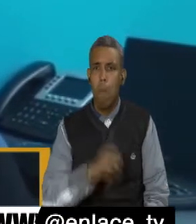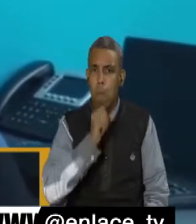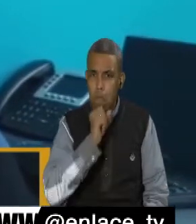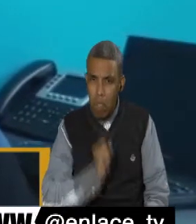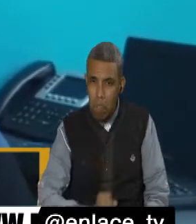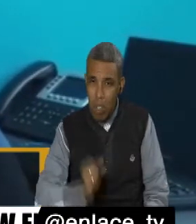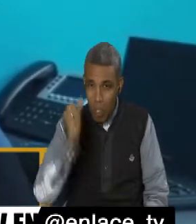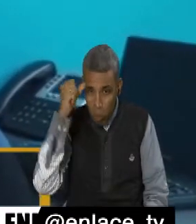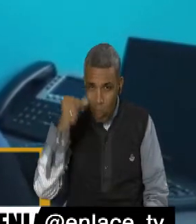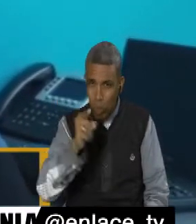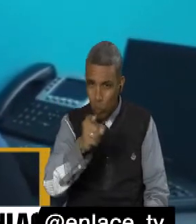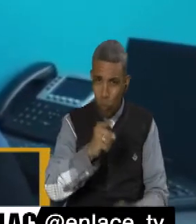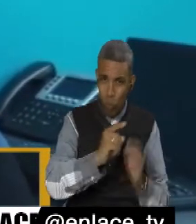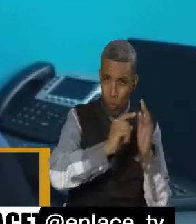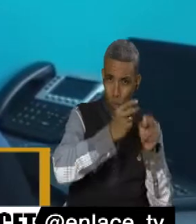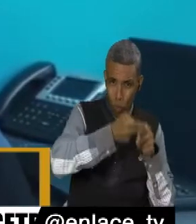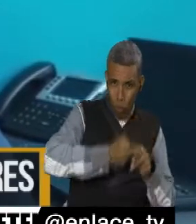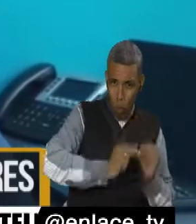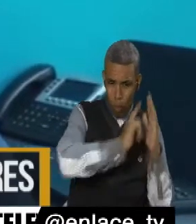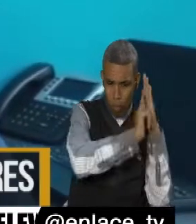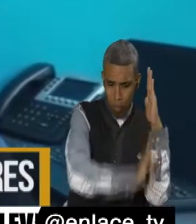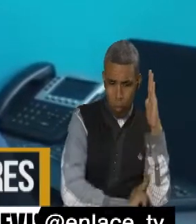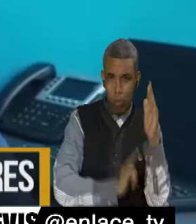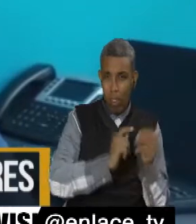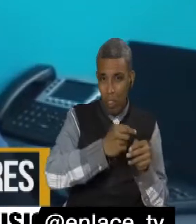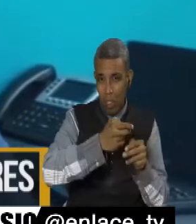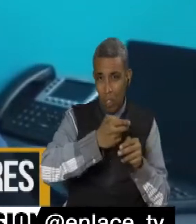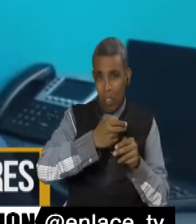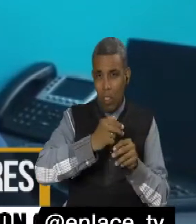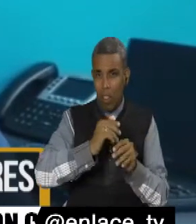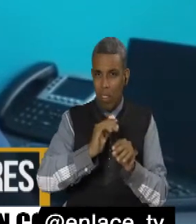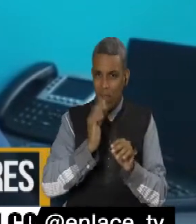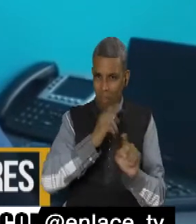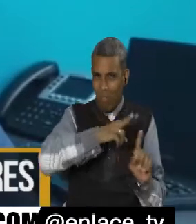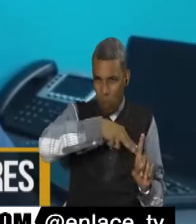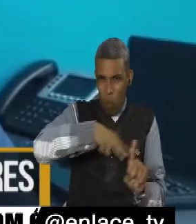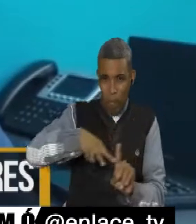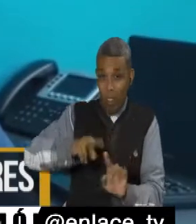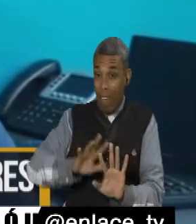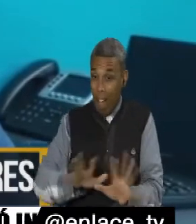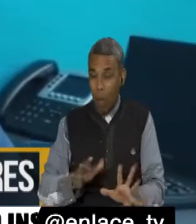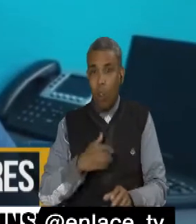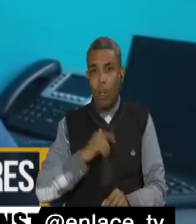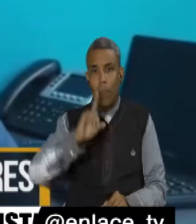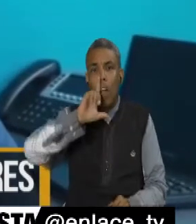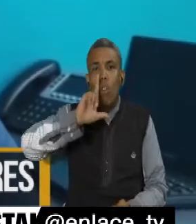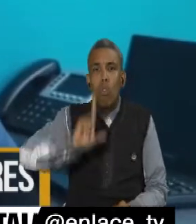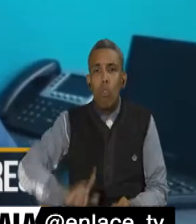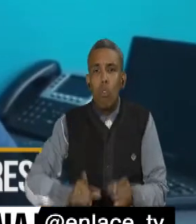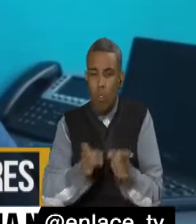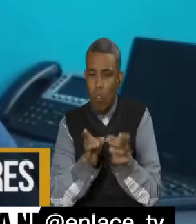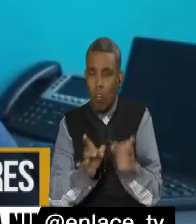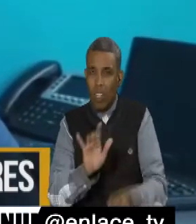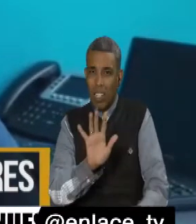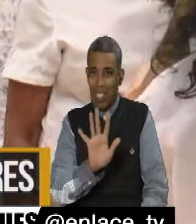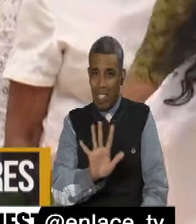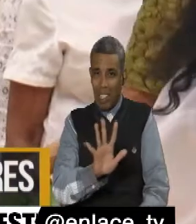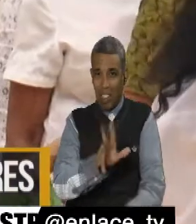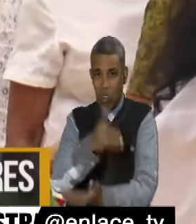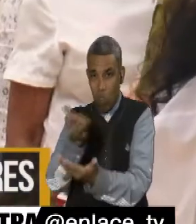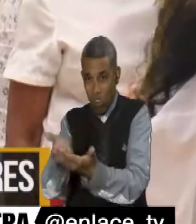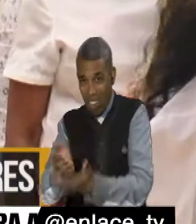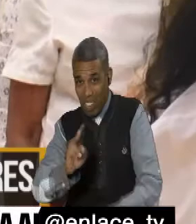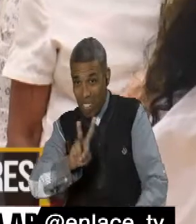se acerquen a los diferentes puntos de FECTI y CONESRED a partir del 5 de julio hasta el 27 de julio.